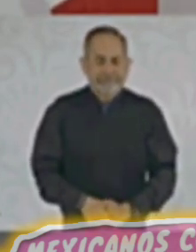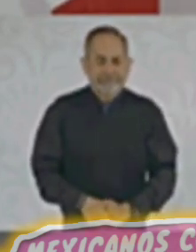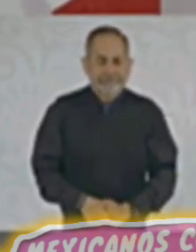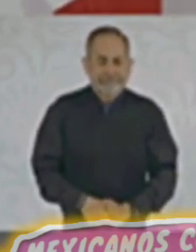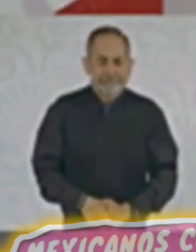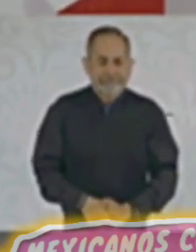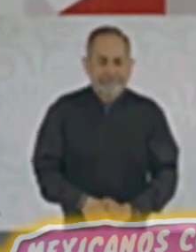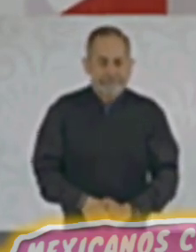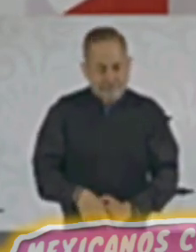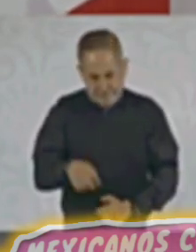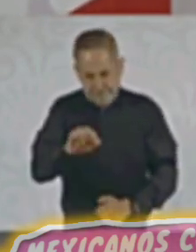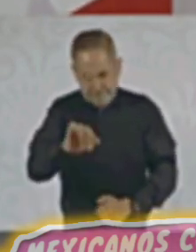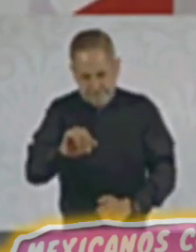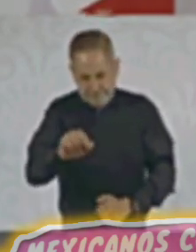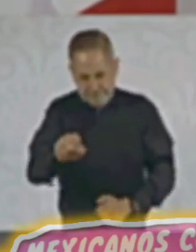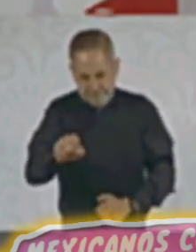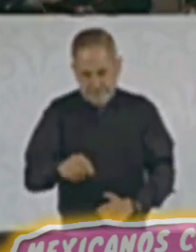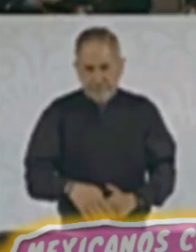Sí.